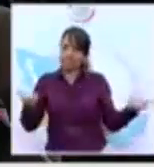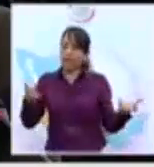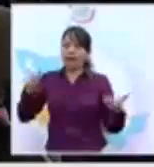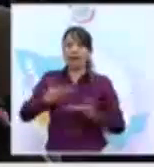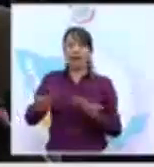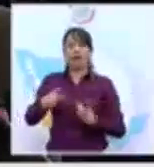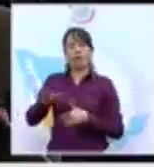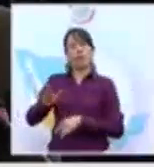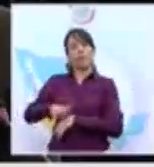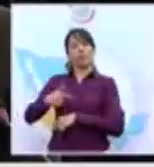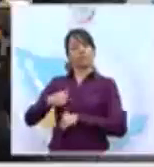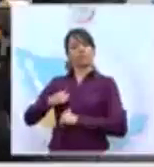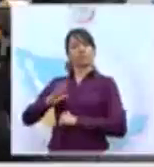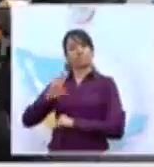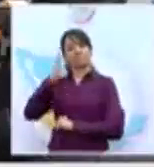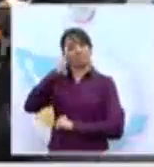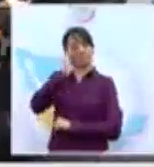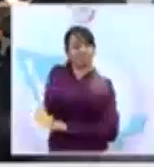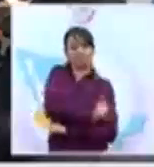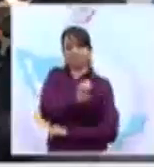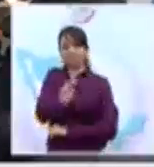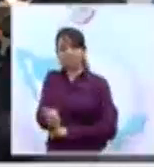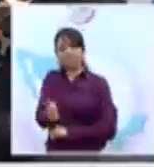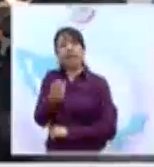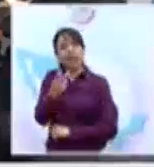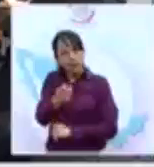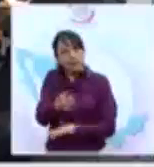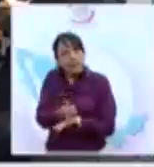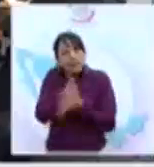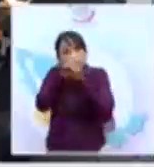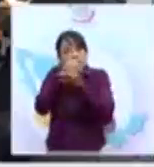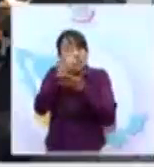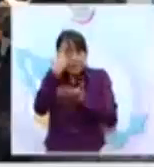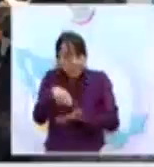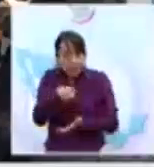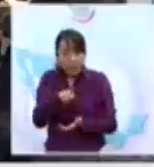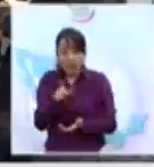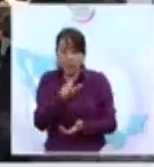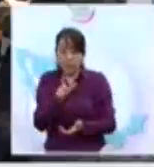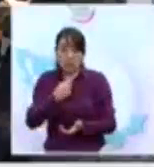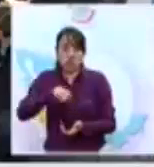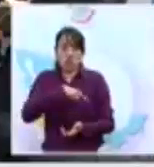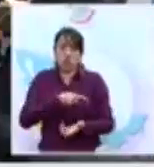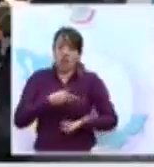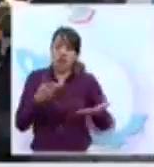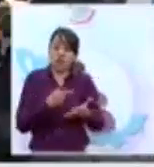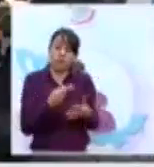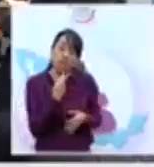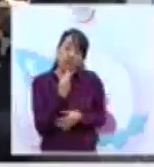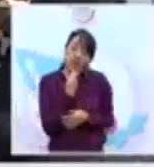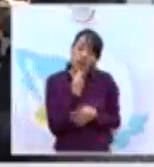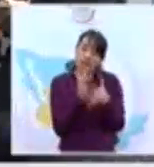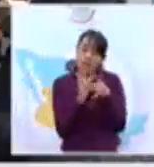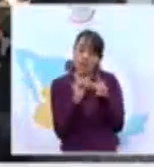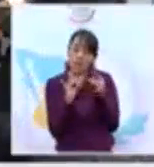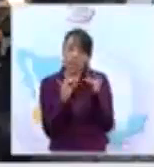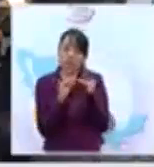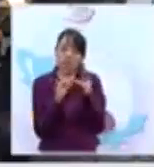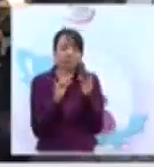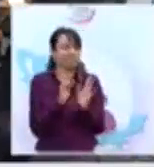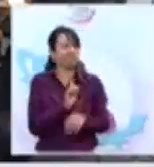pasar del discurso a la garantía del dato duro, a la